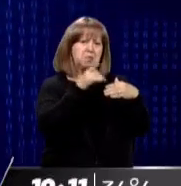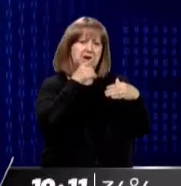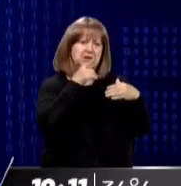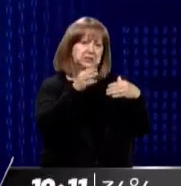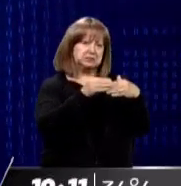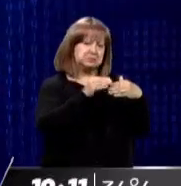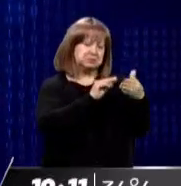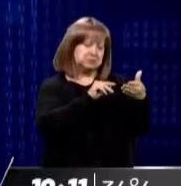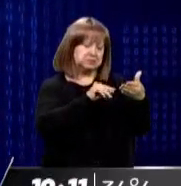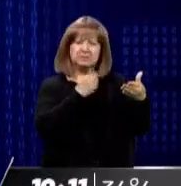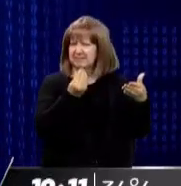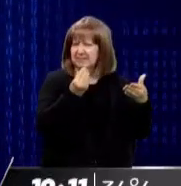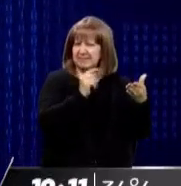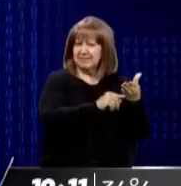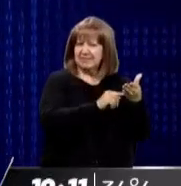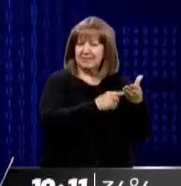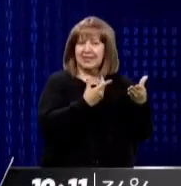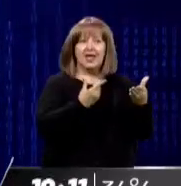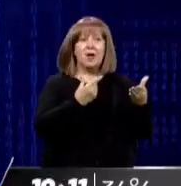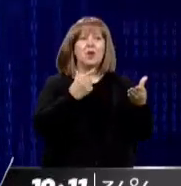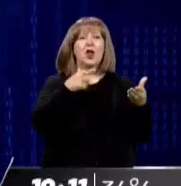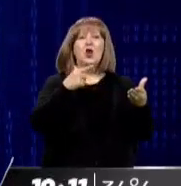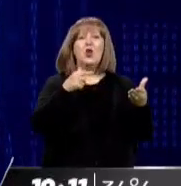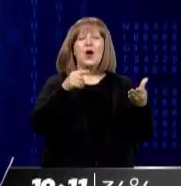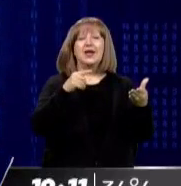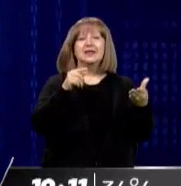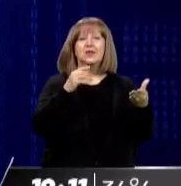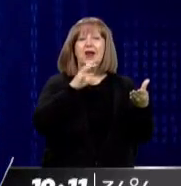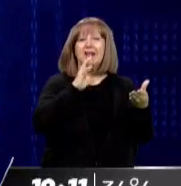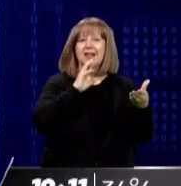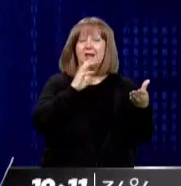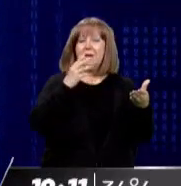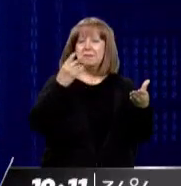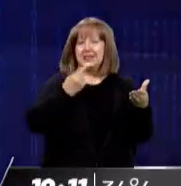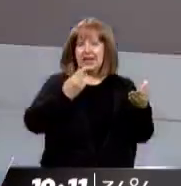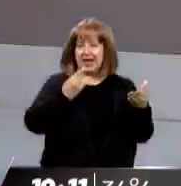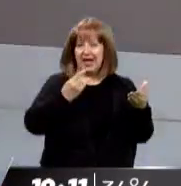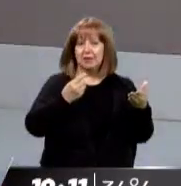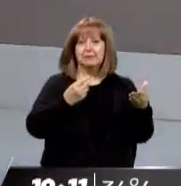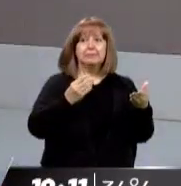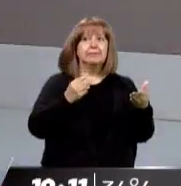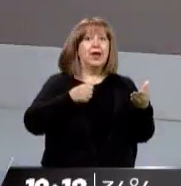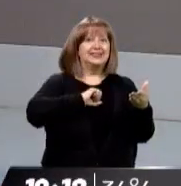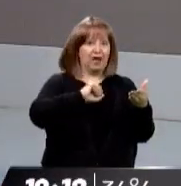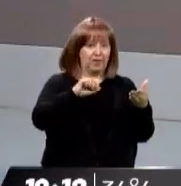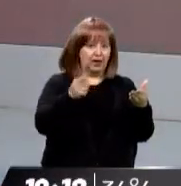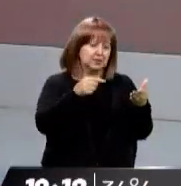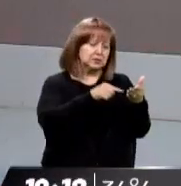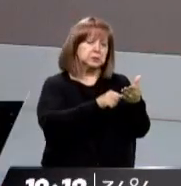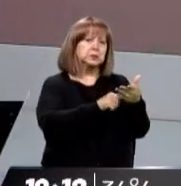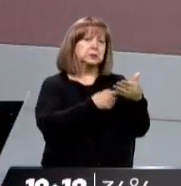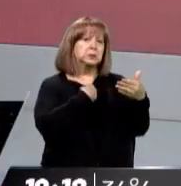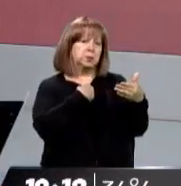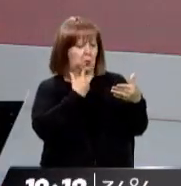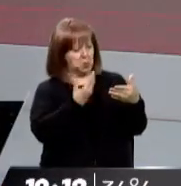la metodología. ¿Por qué? Porque estas personas no tienen líneas, las personas, las estafadores de las ciberestafas, no tienen líneas de teléfono,